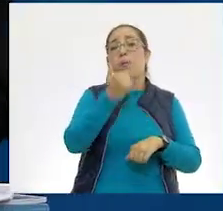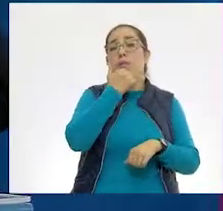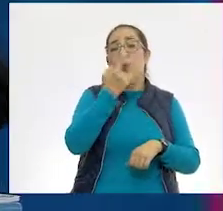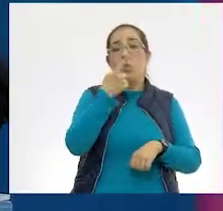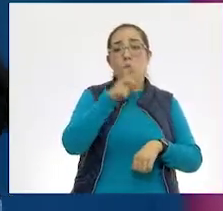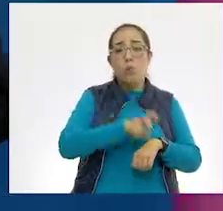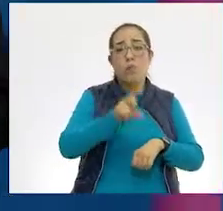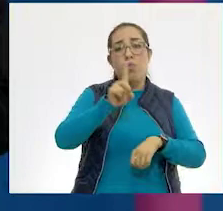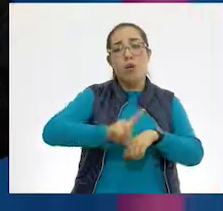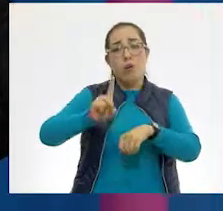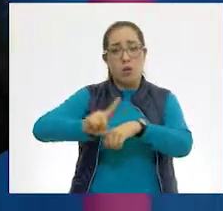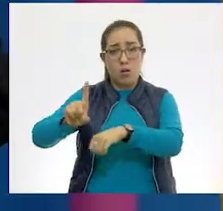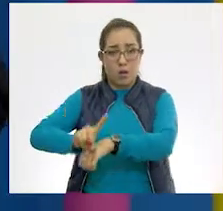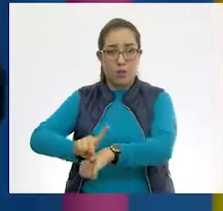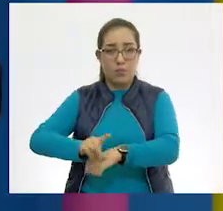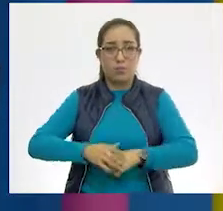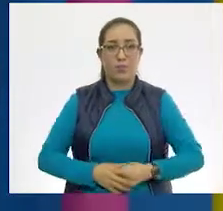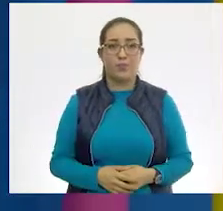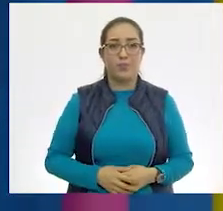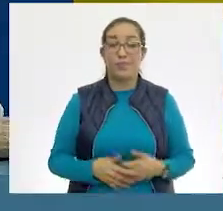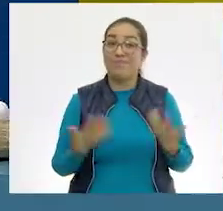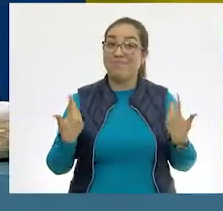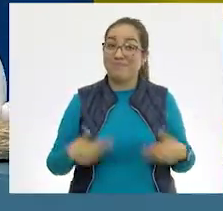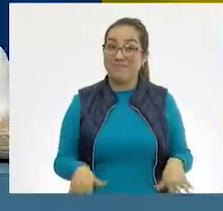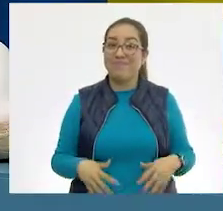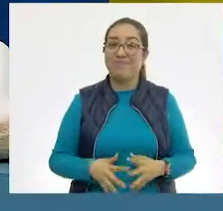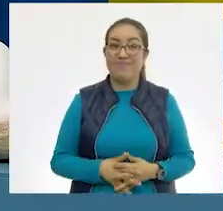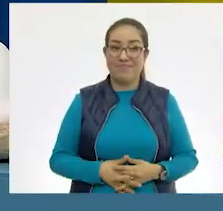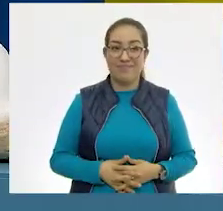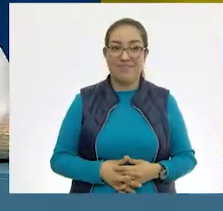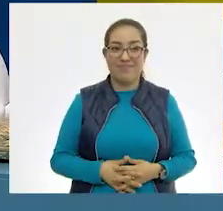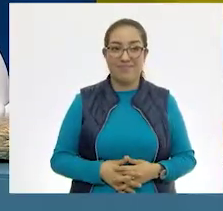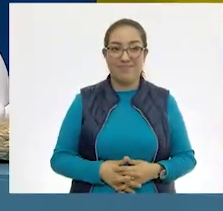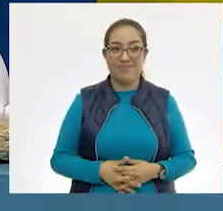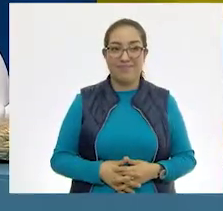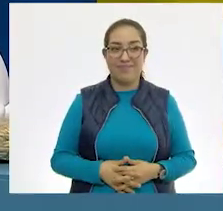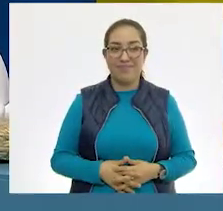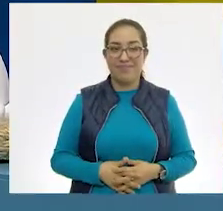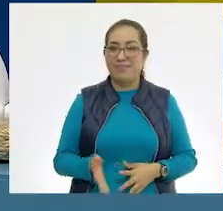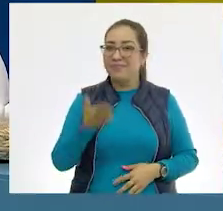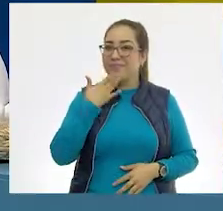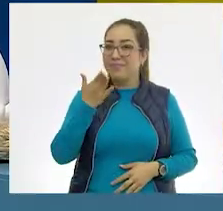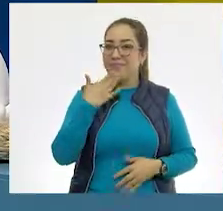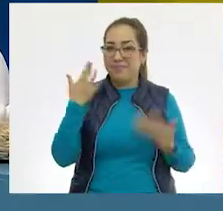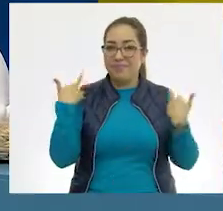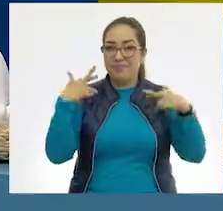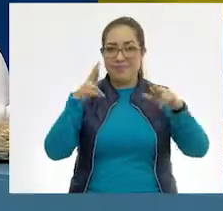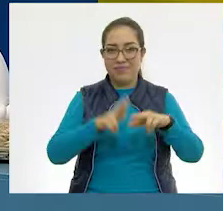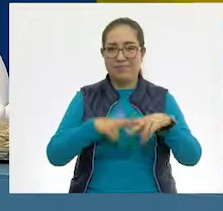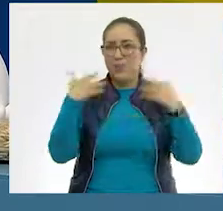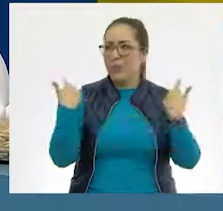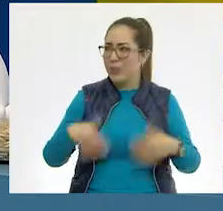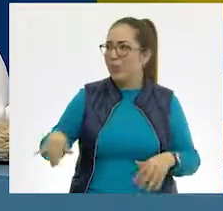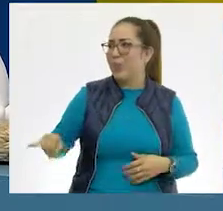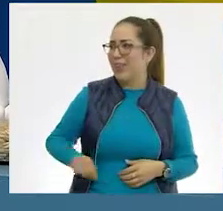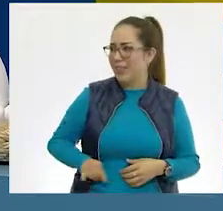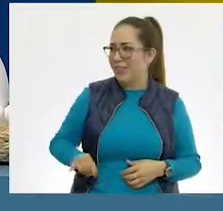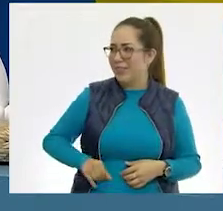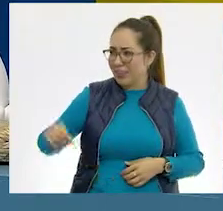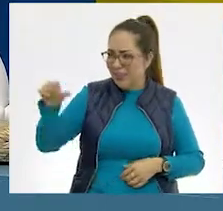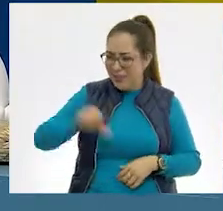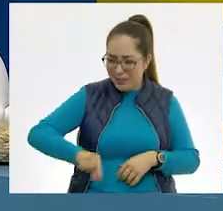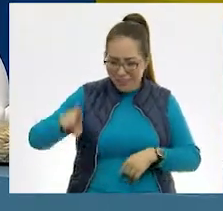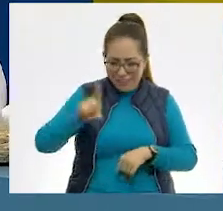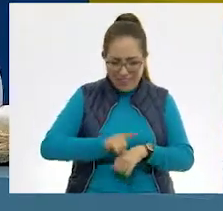pasar 21 días. 21 días. Muy bien, maestro. Pues qué interesante la clase de